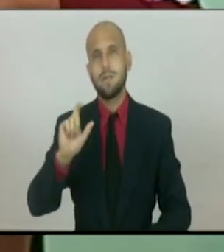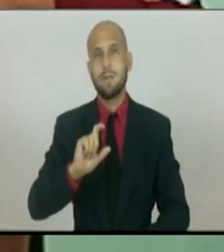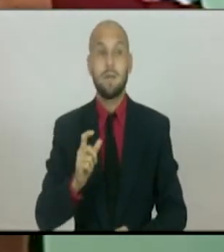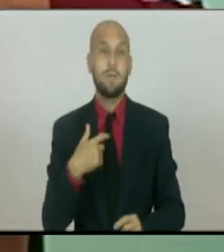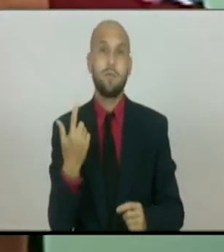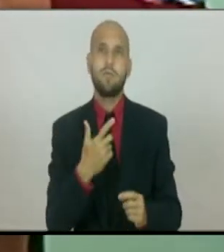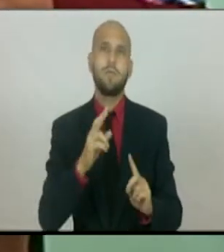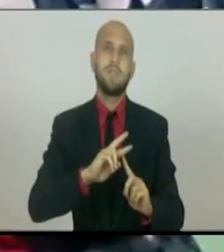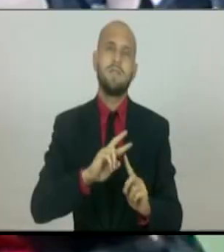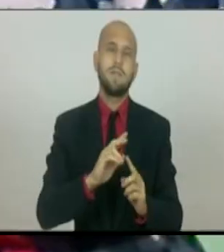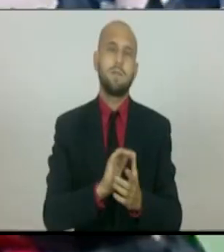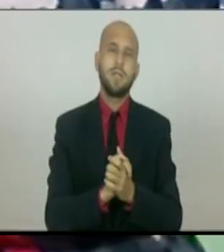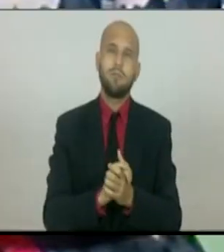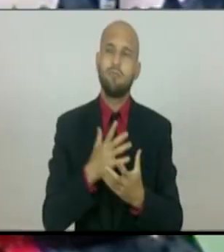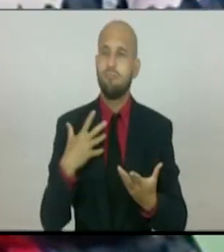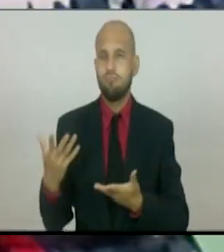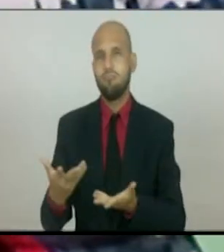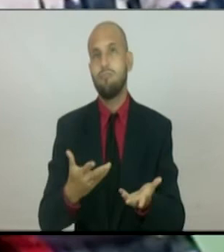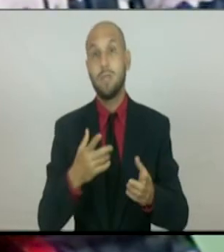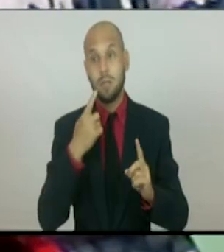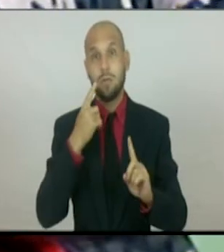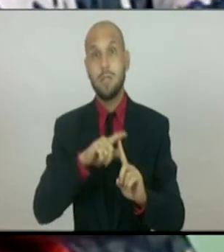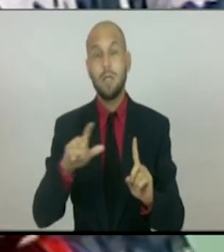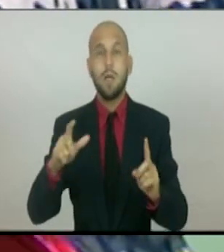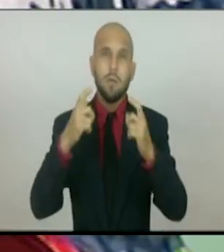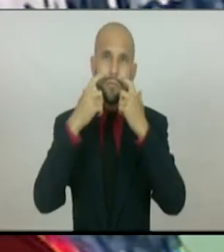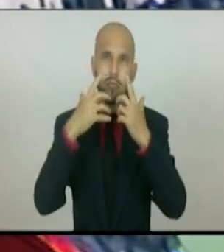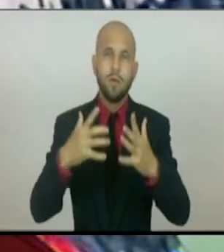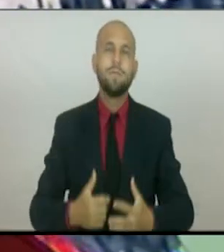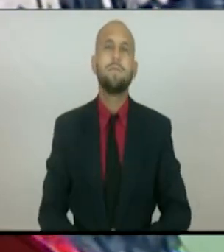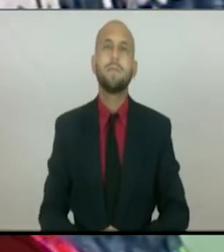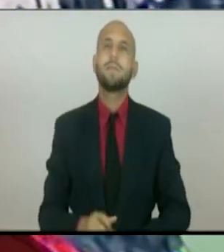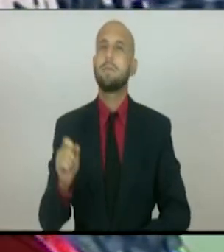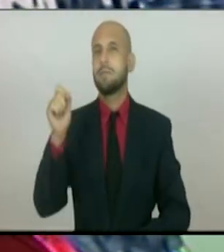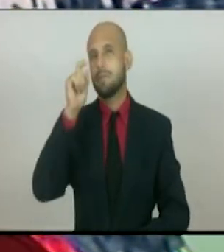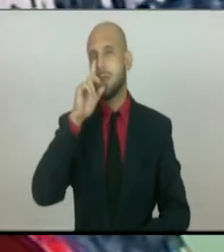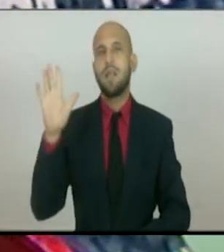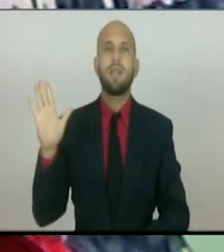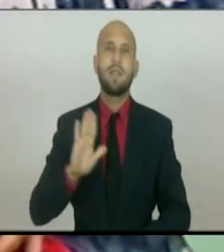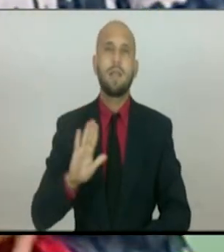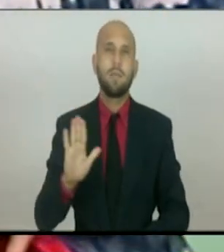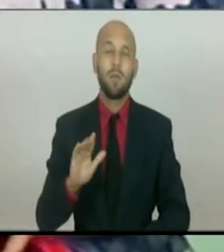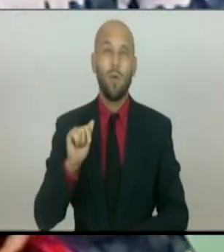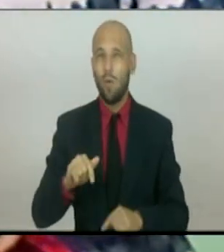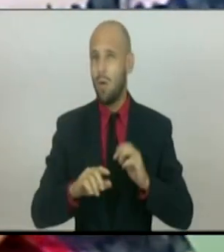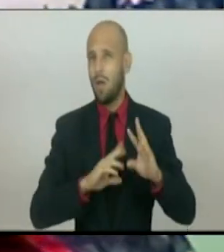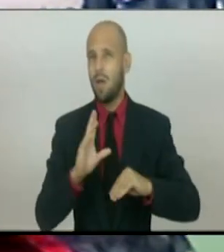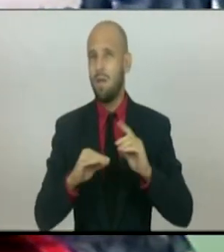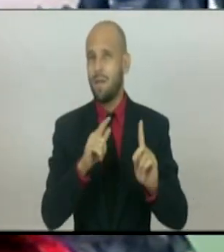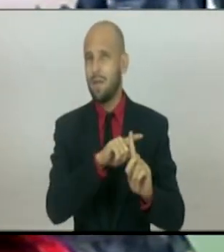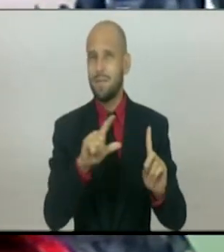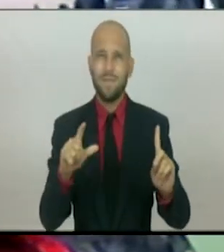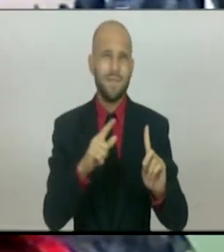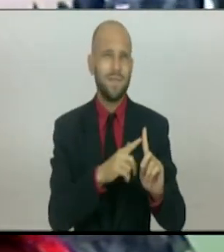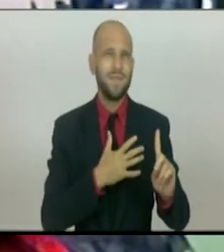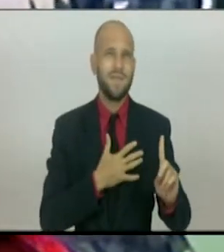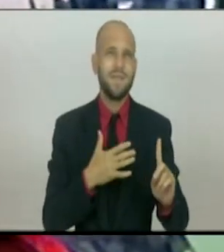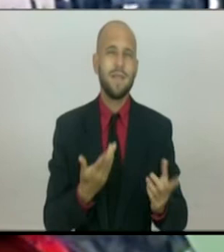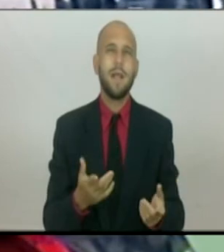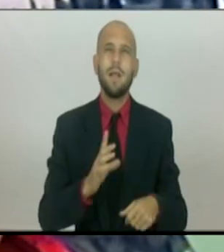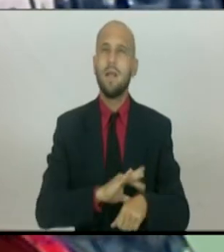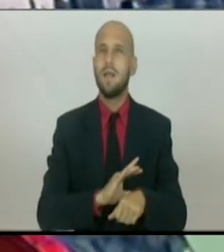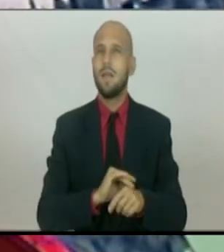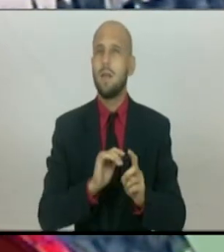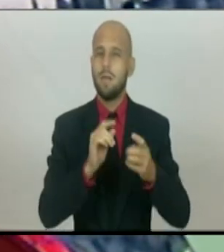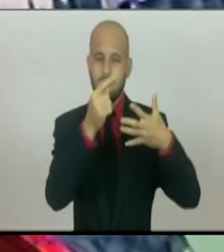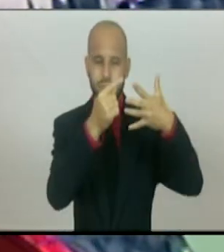amigos televidentes, porque es un tema de suma importancia. Así nos despedimos. Hoy tratamos el tema de las